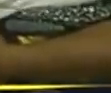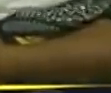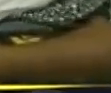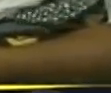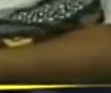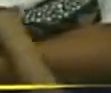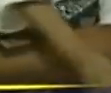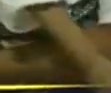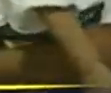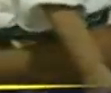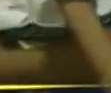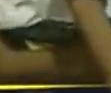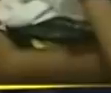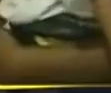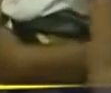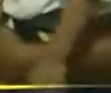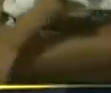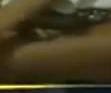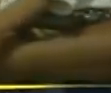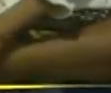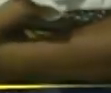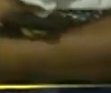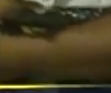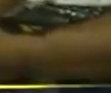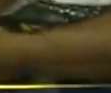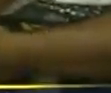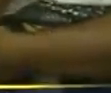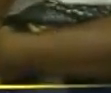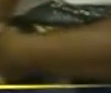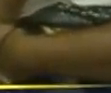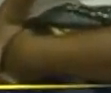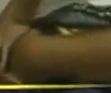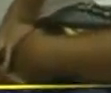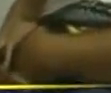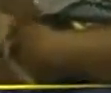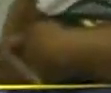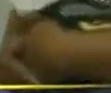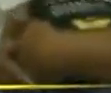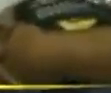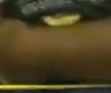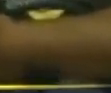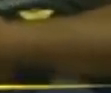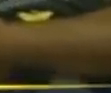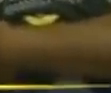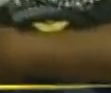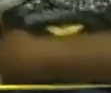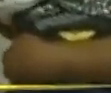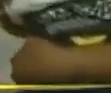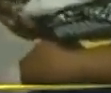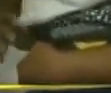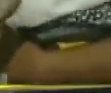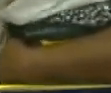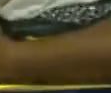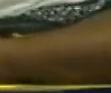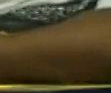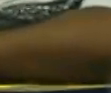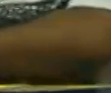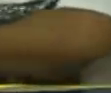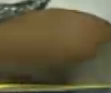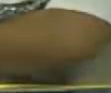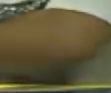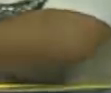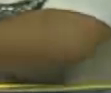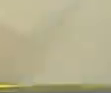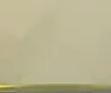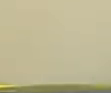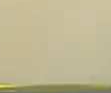invite la jefa de hogar, para que nosotros le mostremos a toda Venezuela, bueno, este hogar que consta de tres habitaciones,